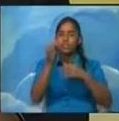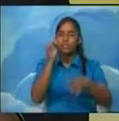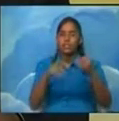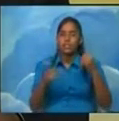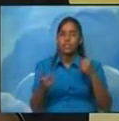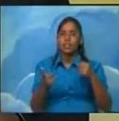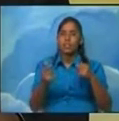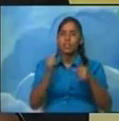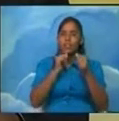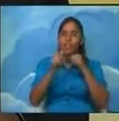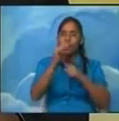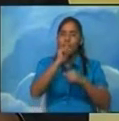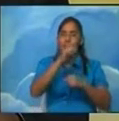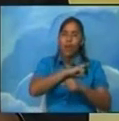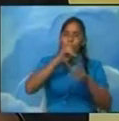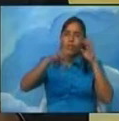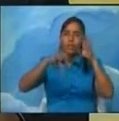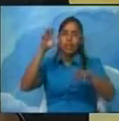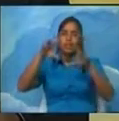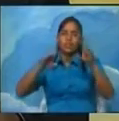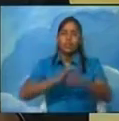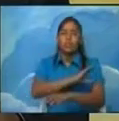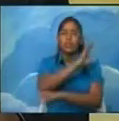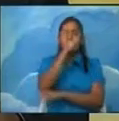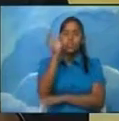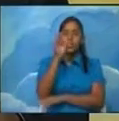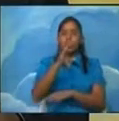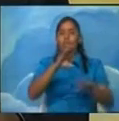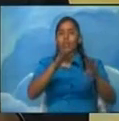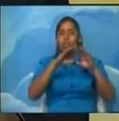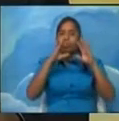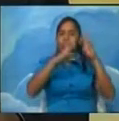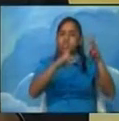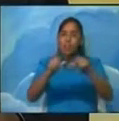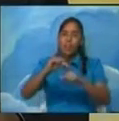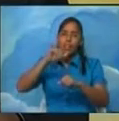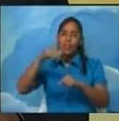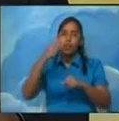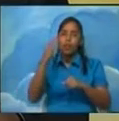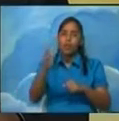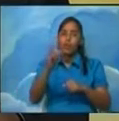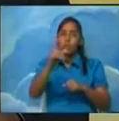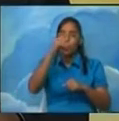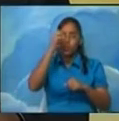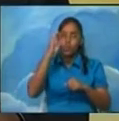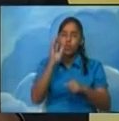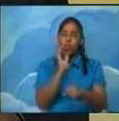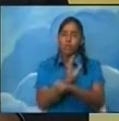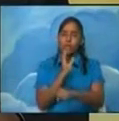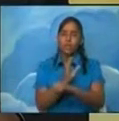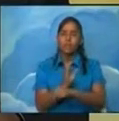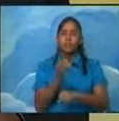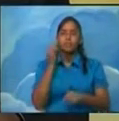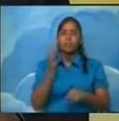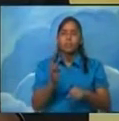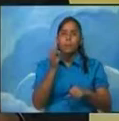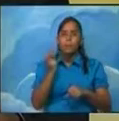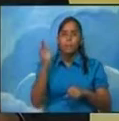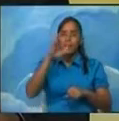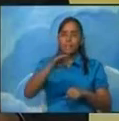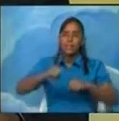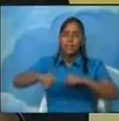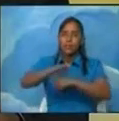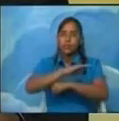las aguas de la lluvia del cielo, tierra de la cual Jehová tu Dios cuida. Siempre están